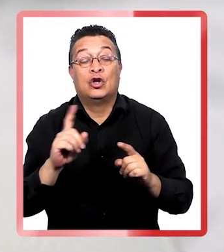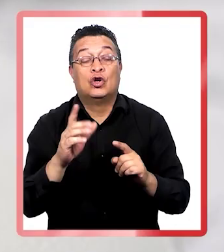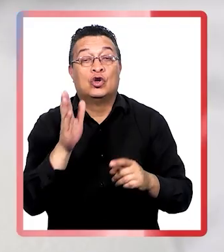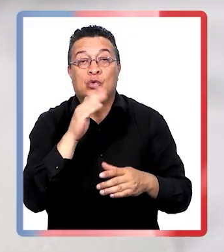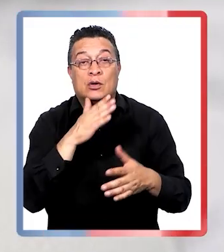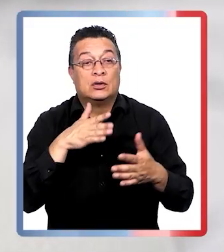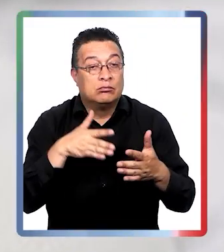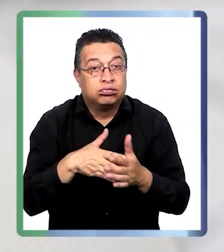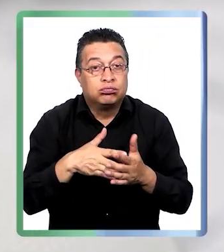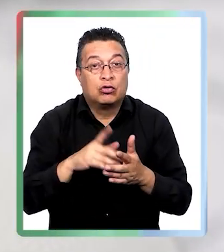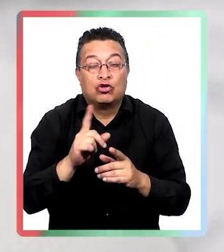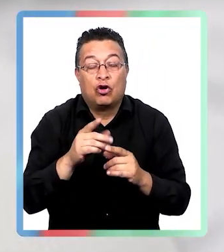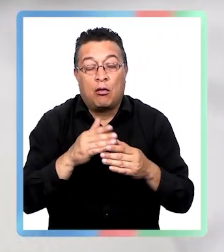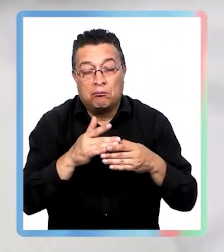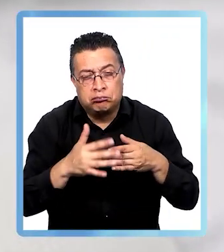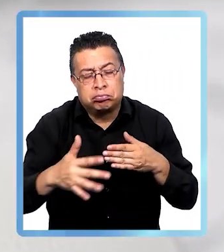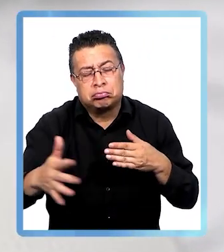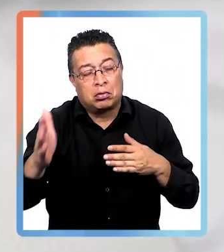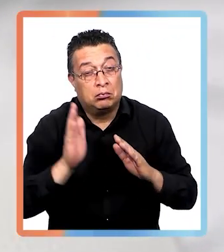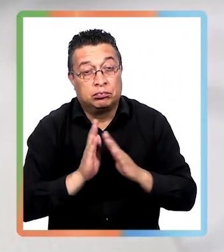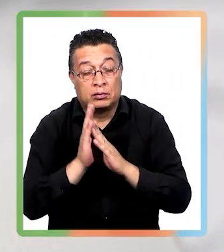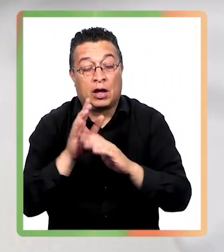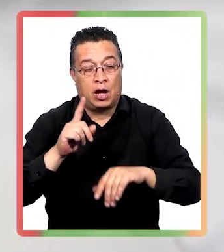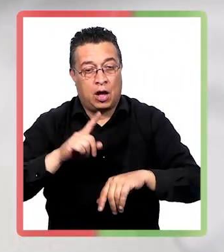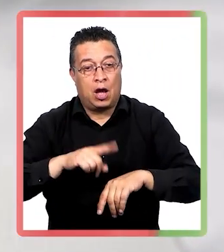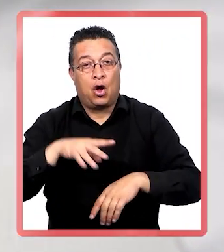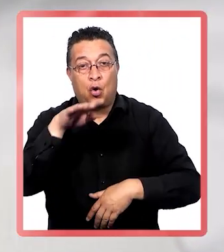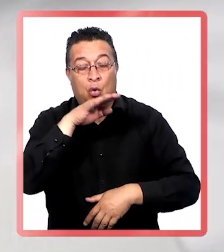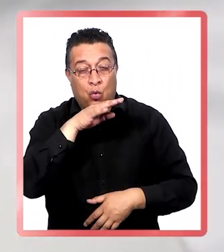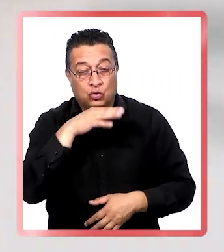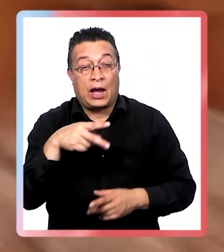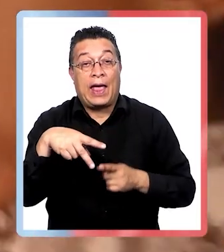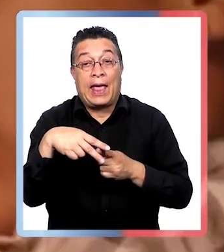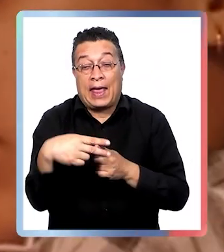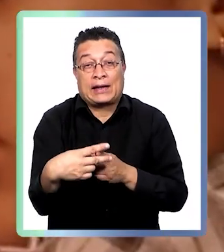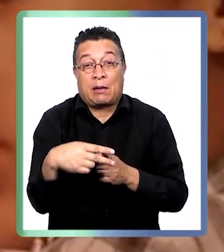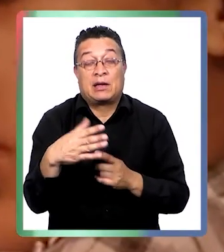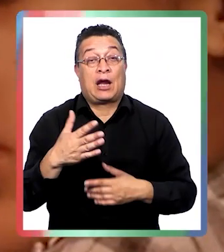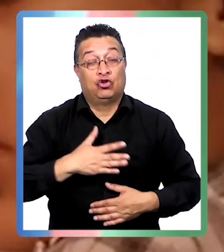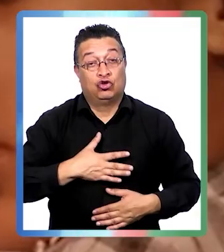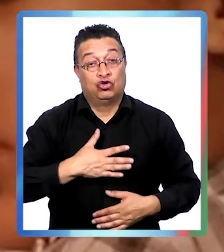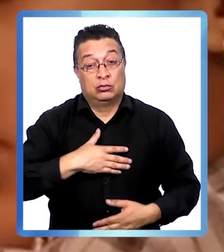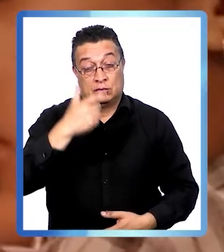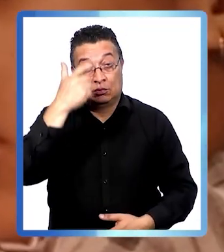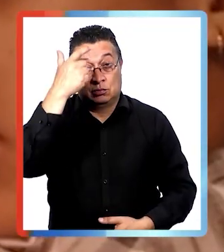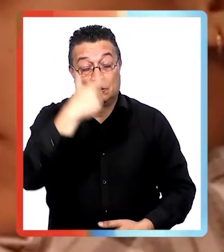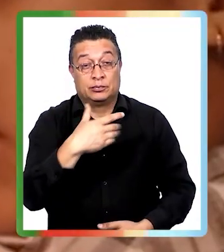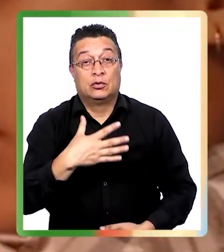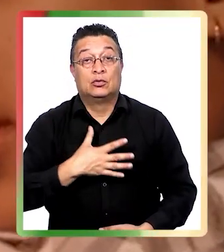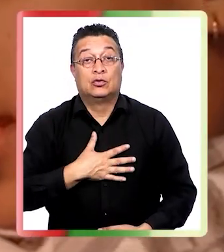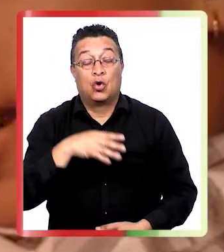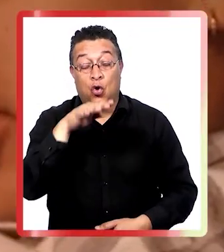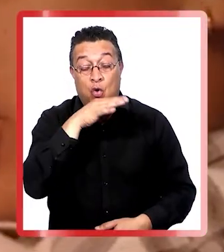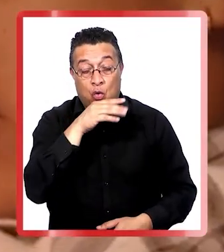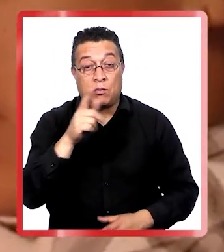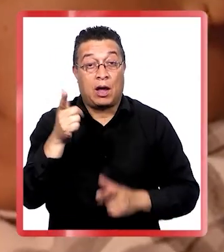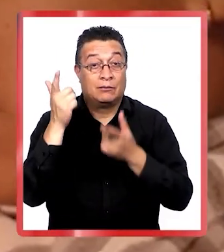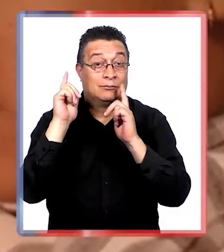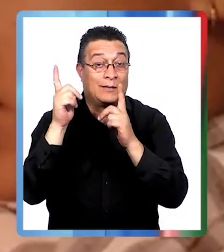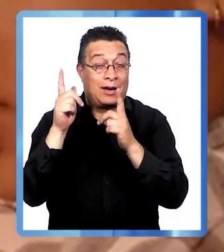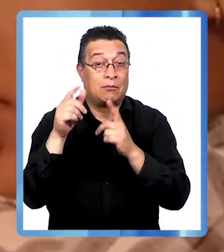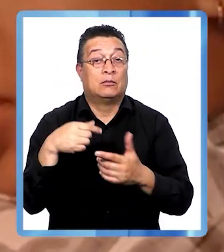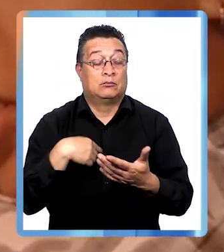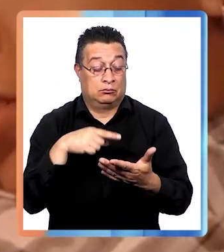que de repente no tienen freno ni para el muy poco y para el poco, ocupen las herramientas que tenemos hoy en día. Yo personalmente ocupo